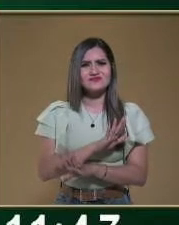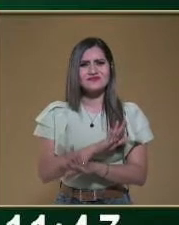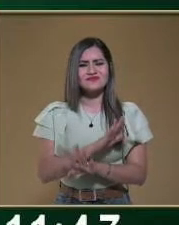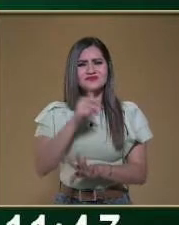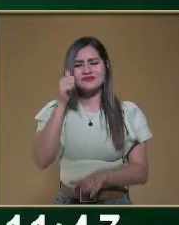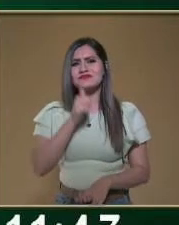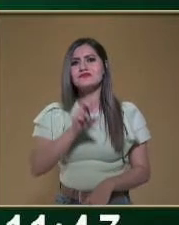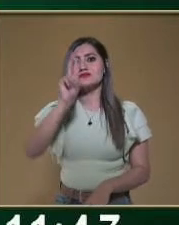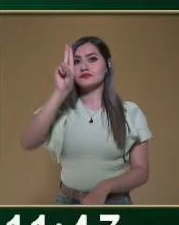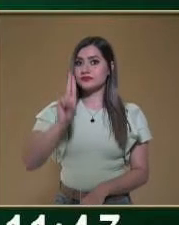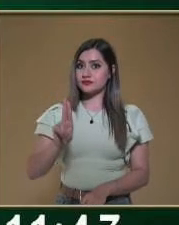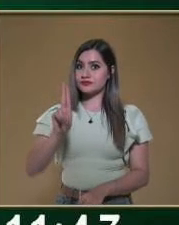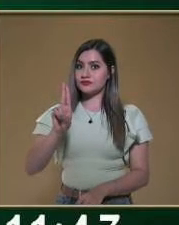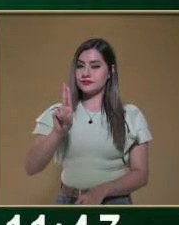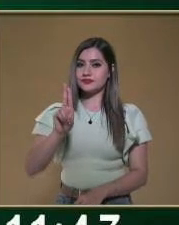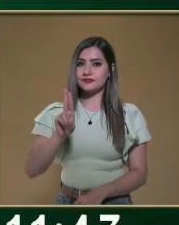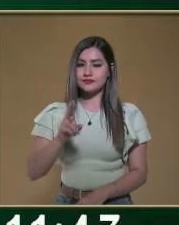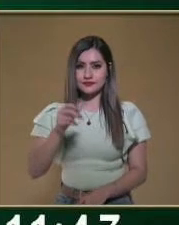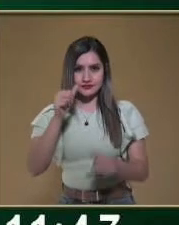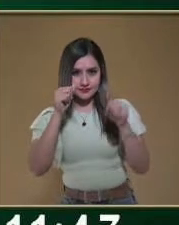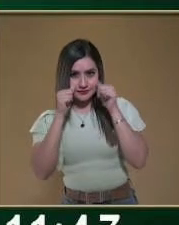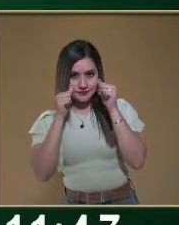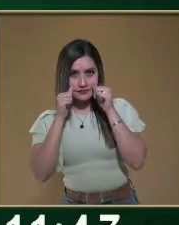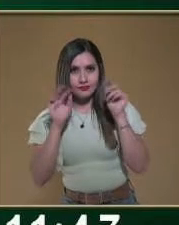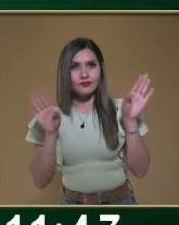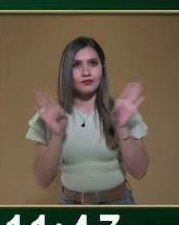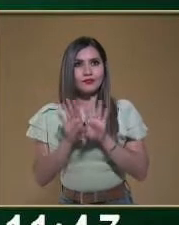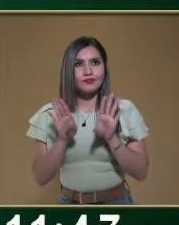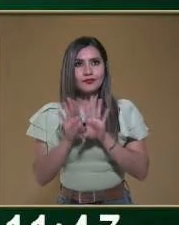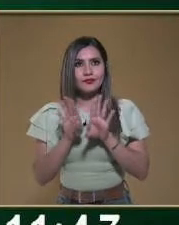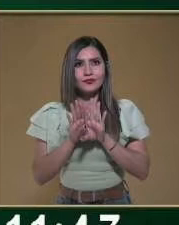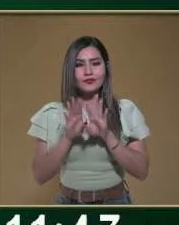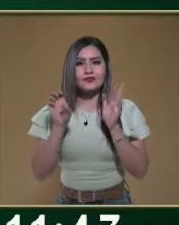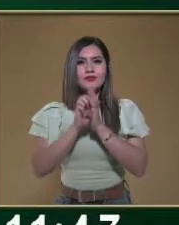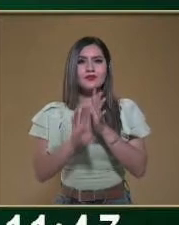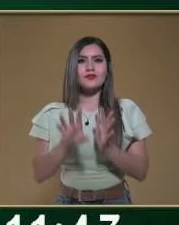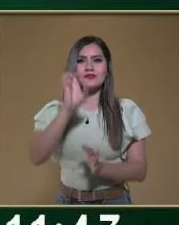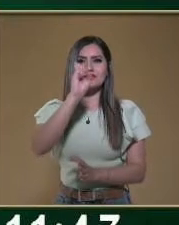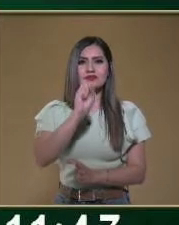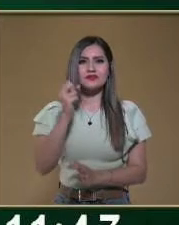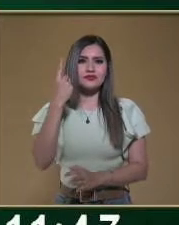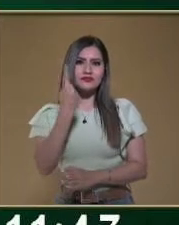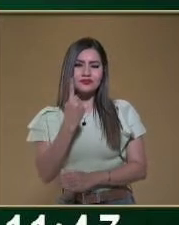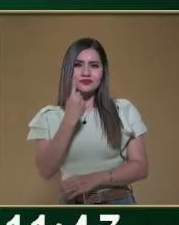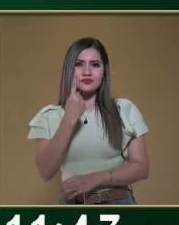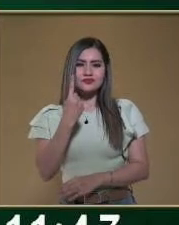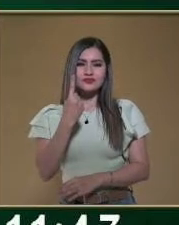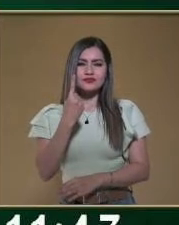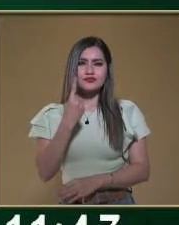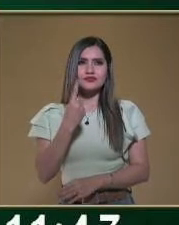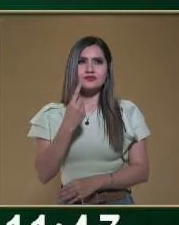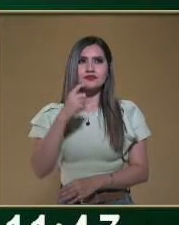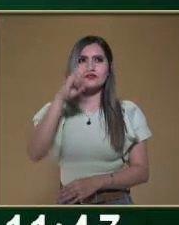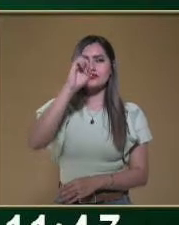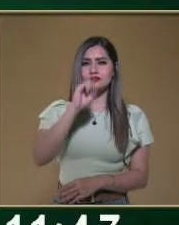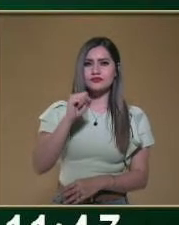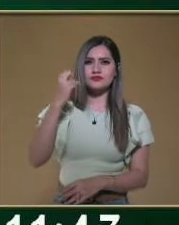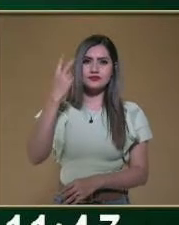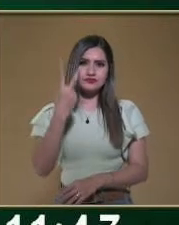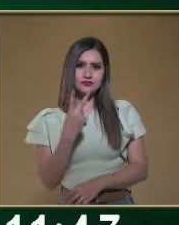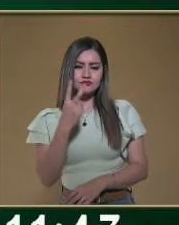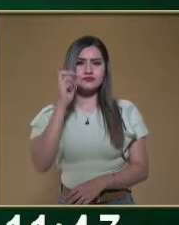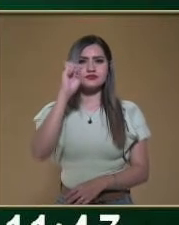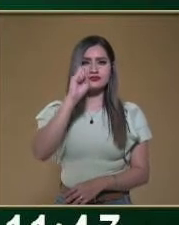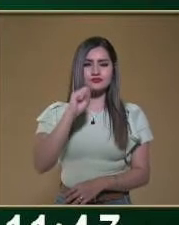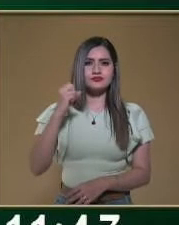unidades, ¿sí? Fíjate bien cómo en el 61, por ejemplo, tengo una unidad y luego en el 62 tengo dos, en